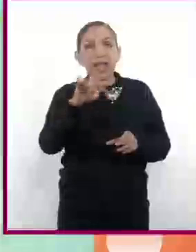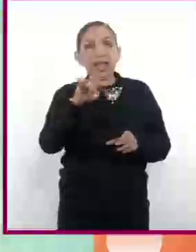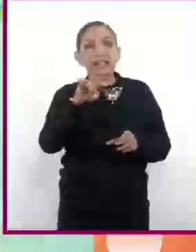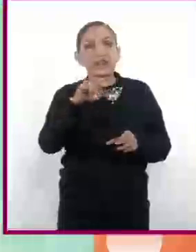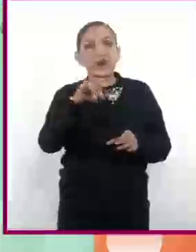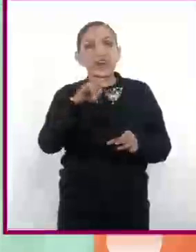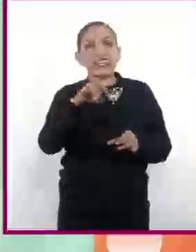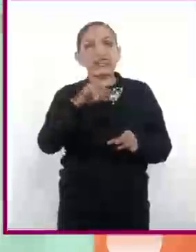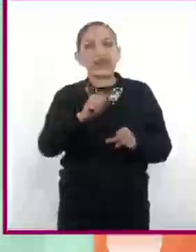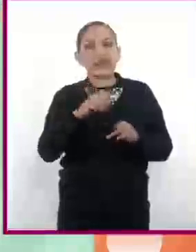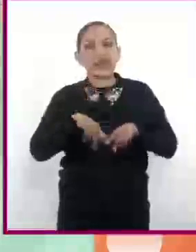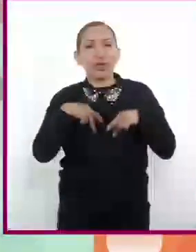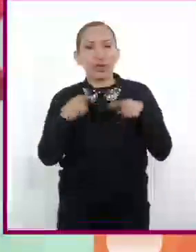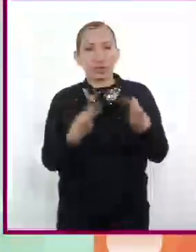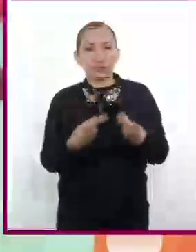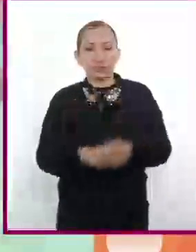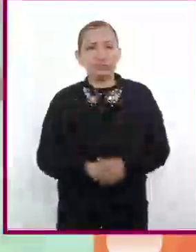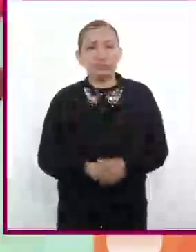electrolitos débiles.